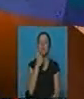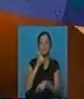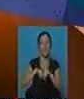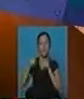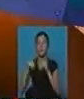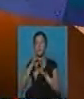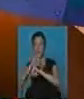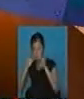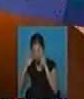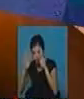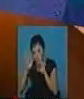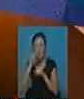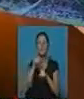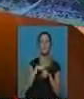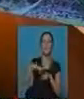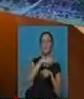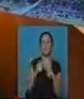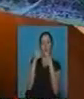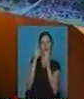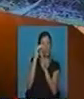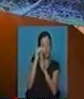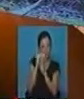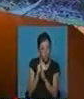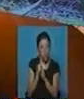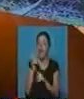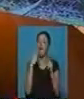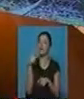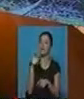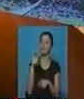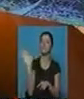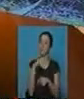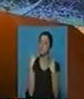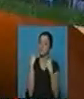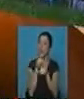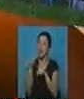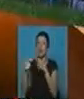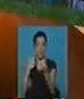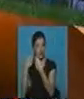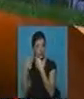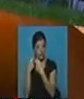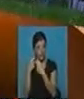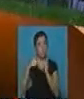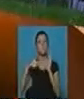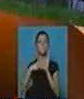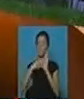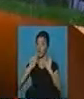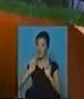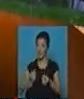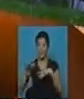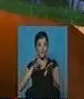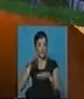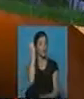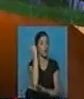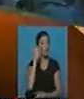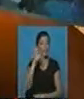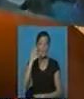popularidad. Entre las razones se encuentran el rechazo de la sociedad a la marcha de estas negociaciones, pero también la situación económica del